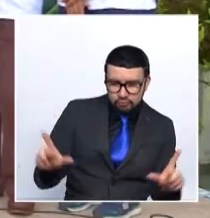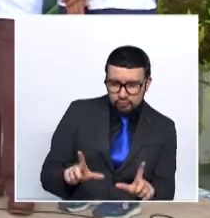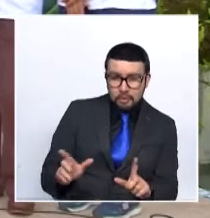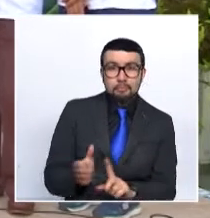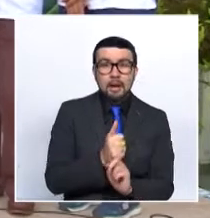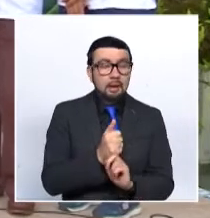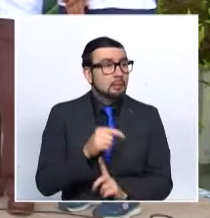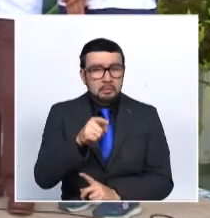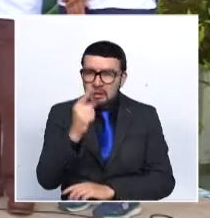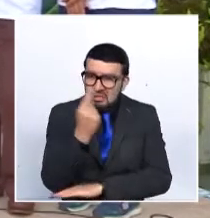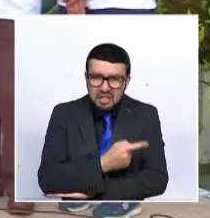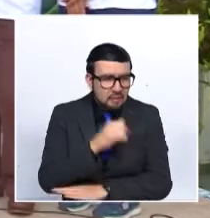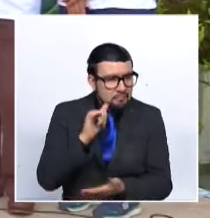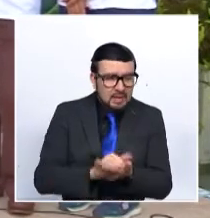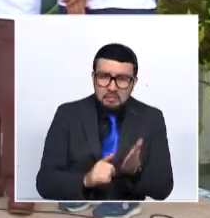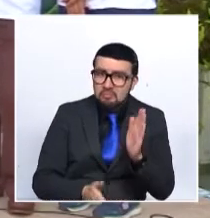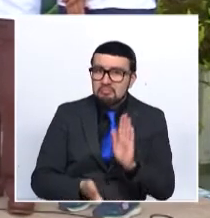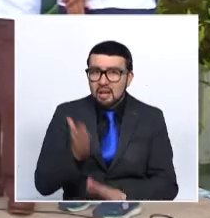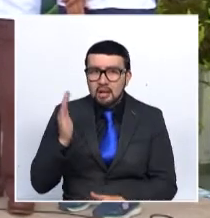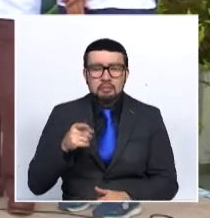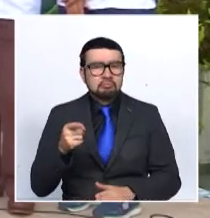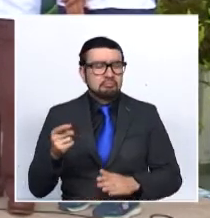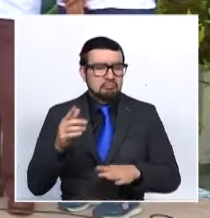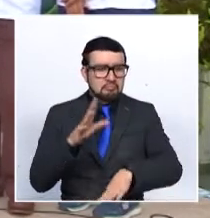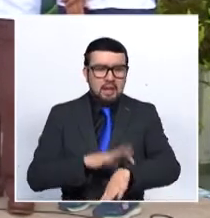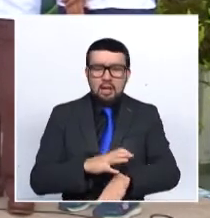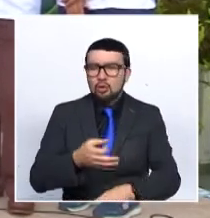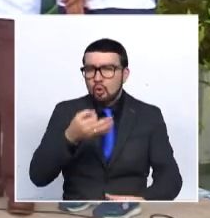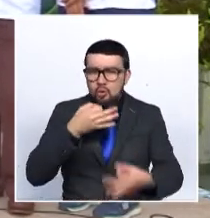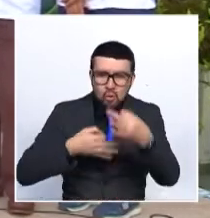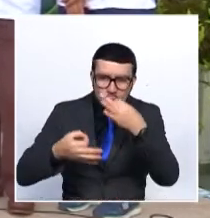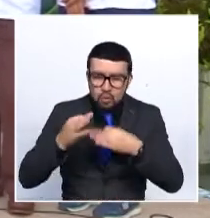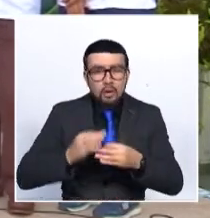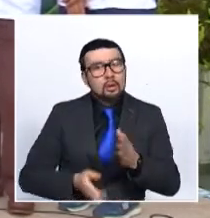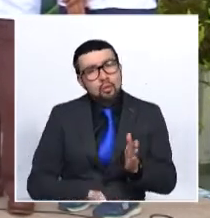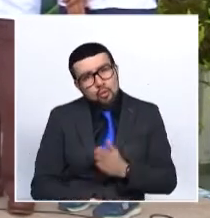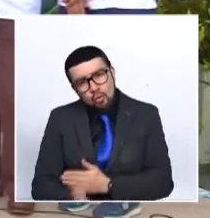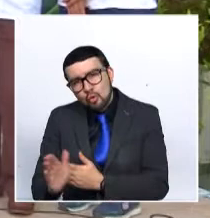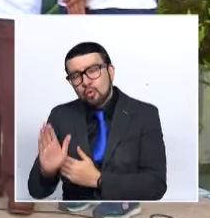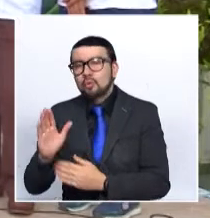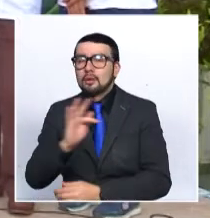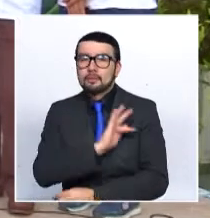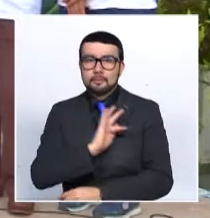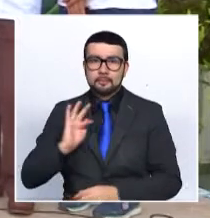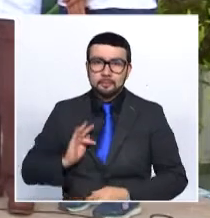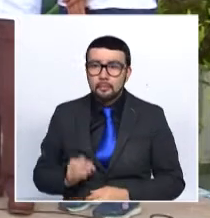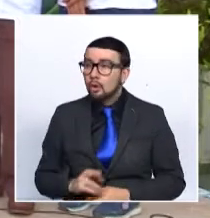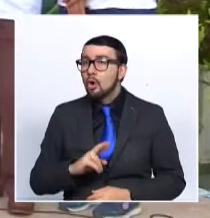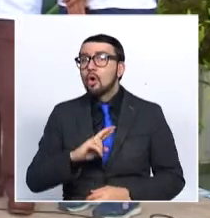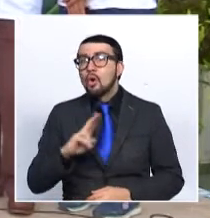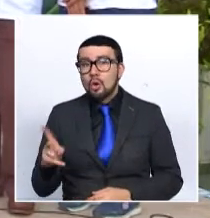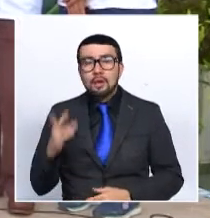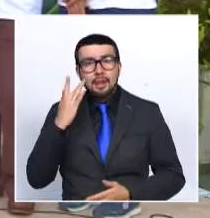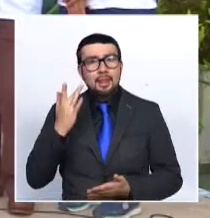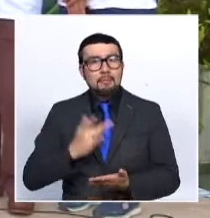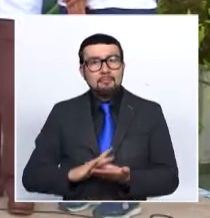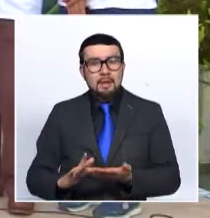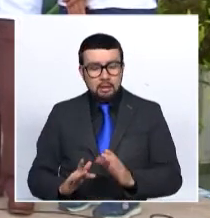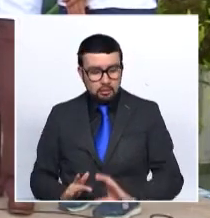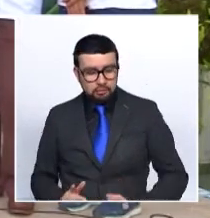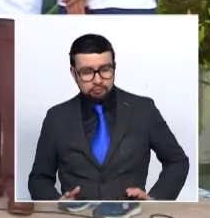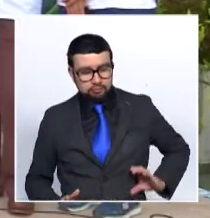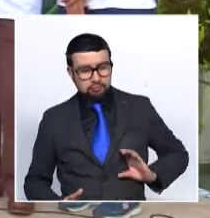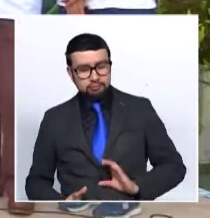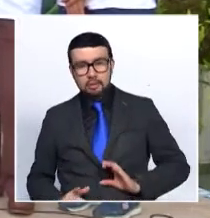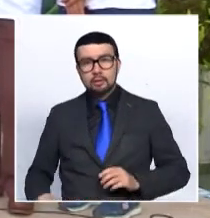sale con todos los medicamentos para continuar toda una terapia. Y la otra es la limpieza de colon con recambio en flora intestinal, que es un